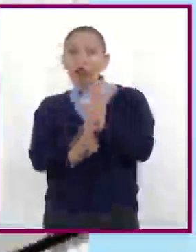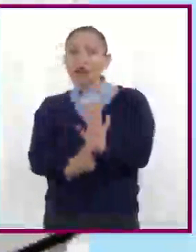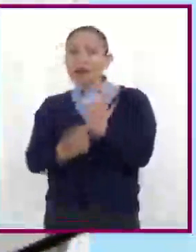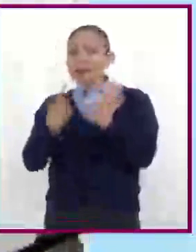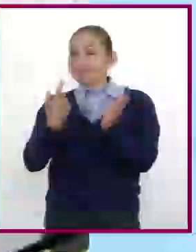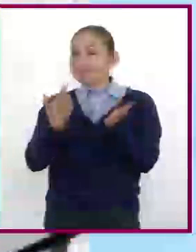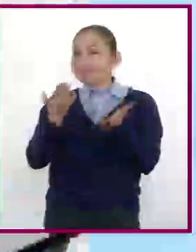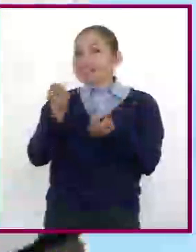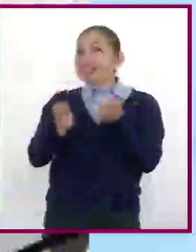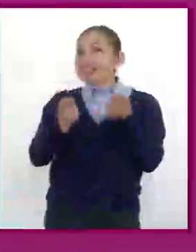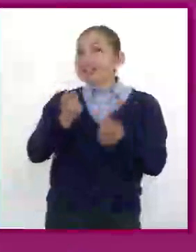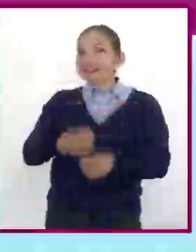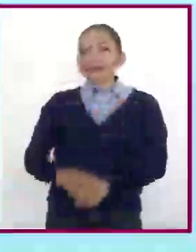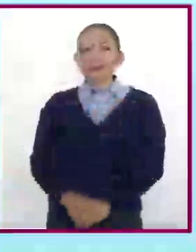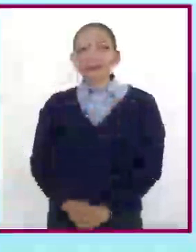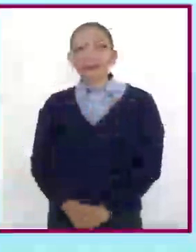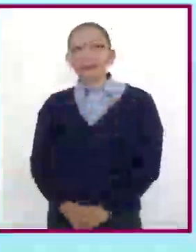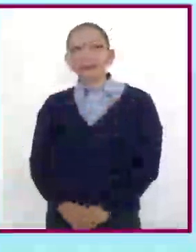conceptos.